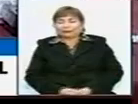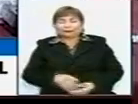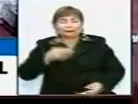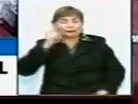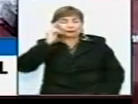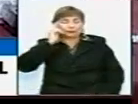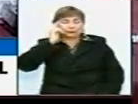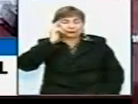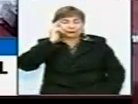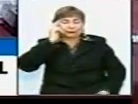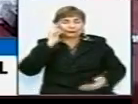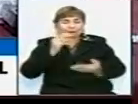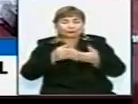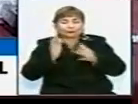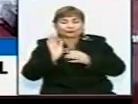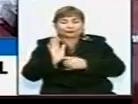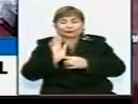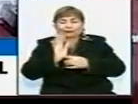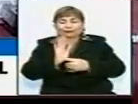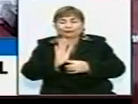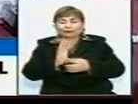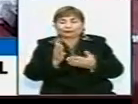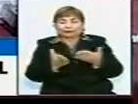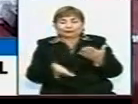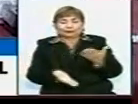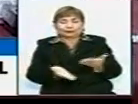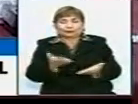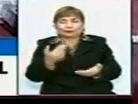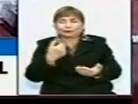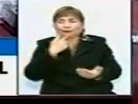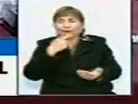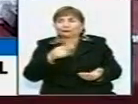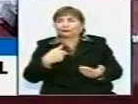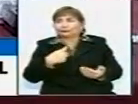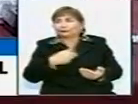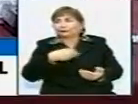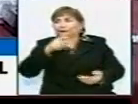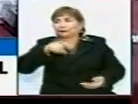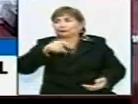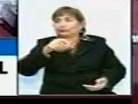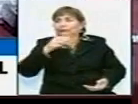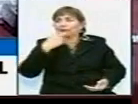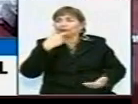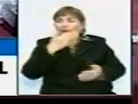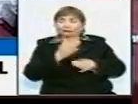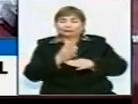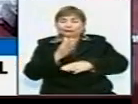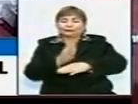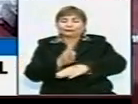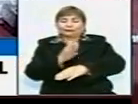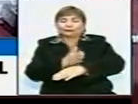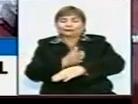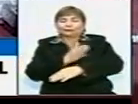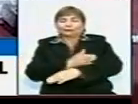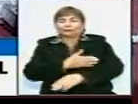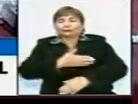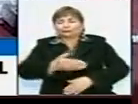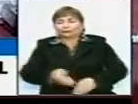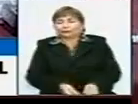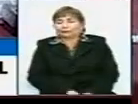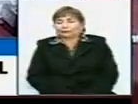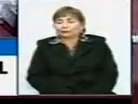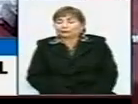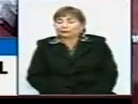motivo de la presentación en cuáles son nuestros avances porque es necesario hacer conocer el avance en virtud a lo que nos